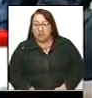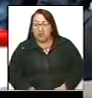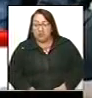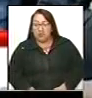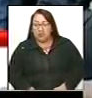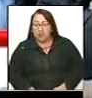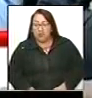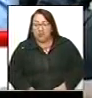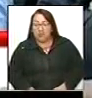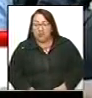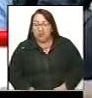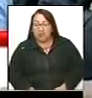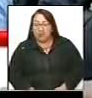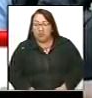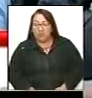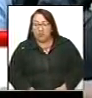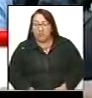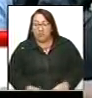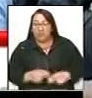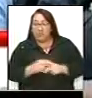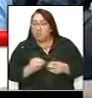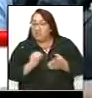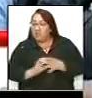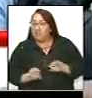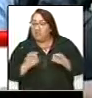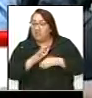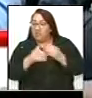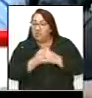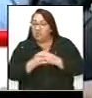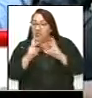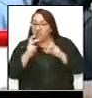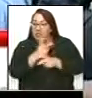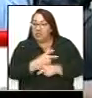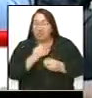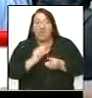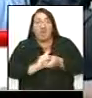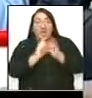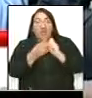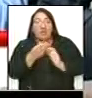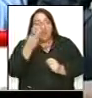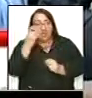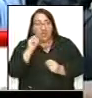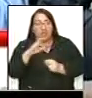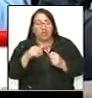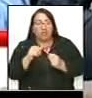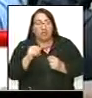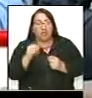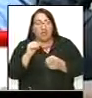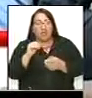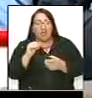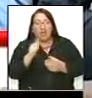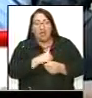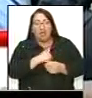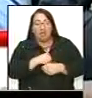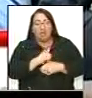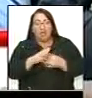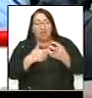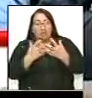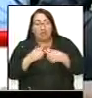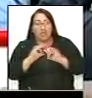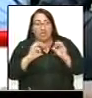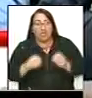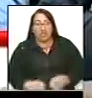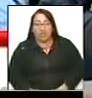digamos de mayor este alcance de la generación inseguridad porque cambia los paradigmas ya de la cadena de valor de la industria eléctrica